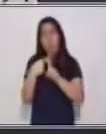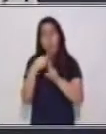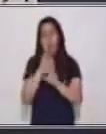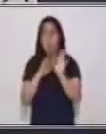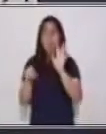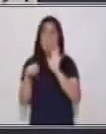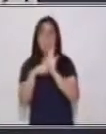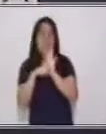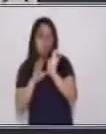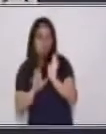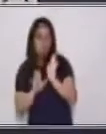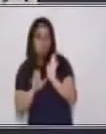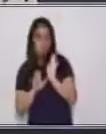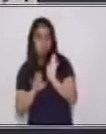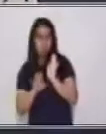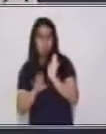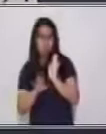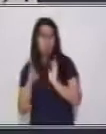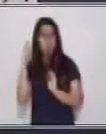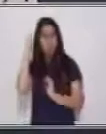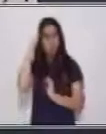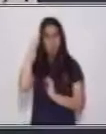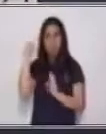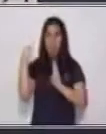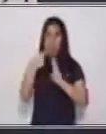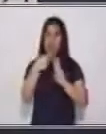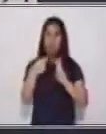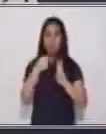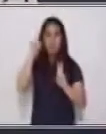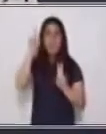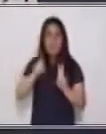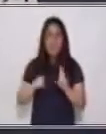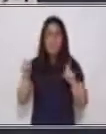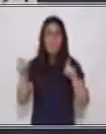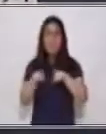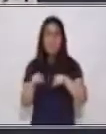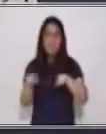de igualdad, hablamos del mismo número con el mismo signo.